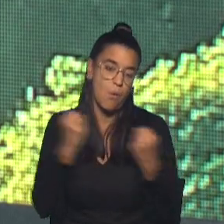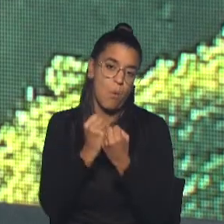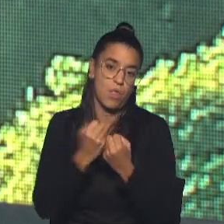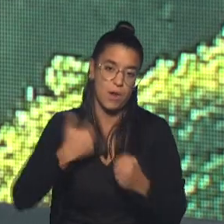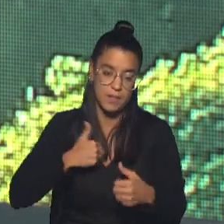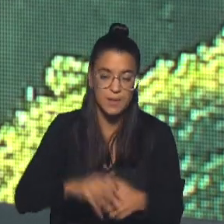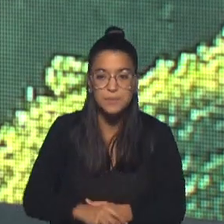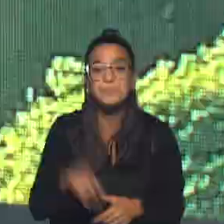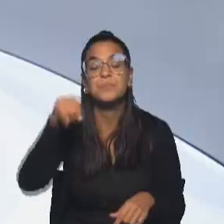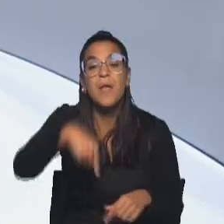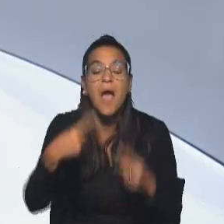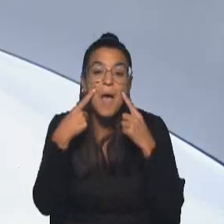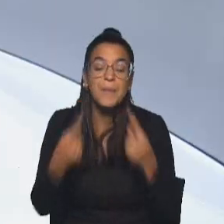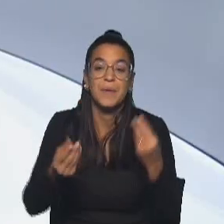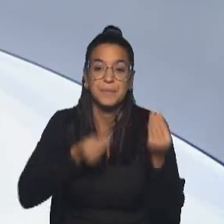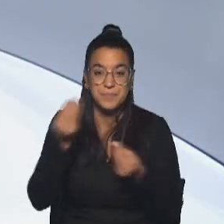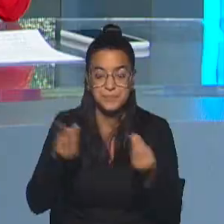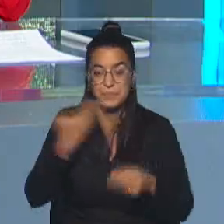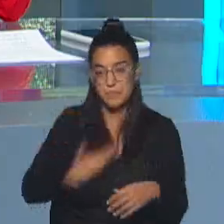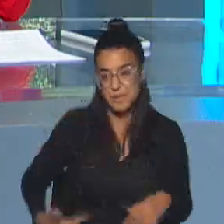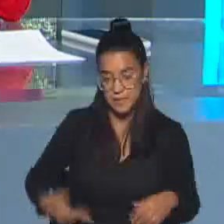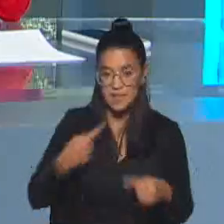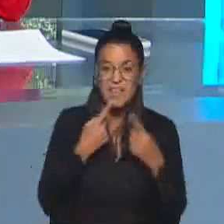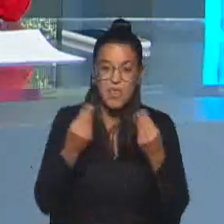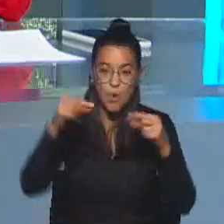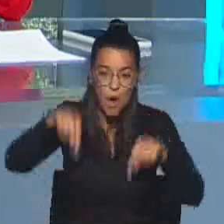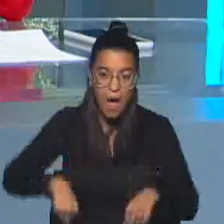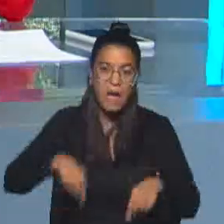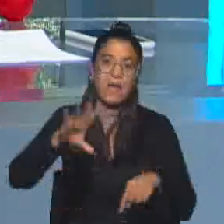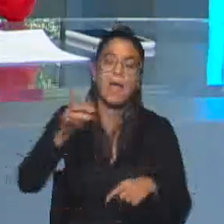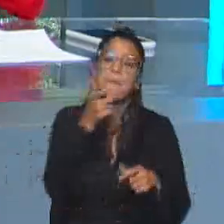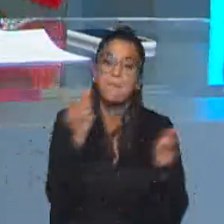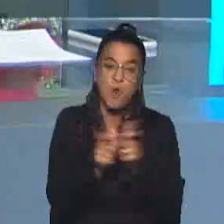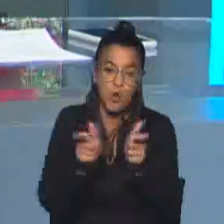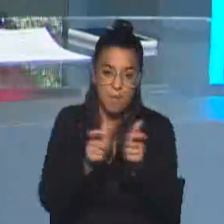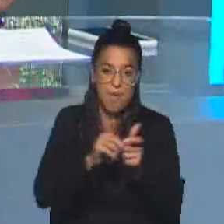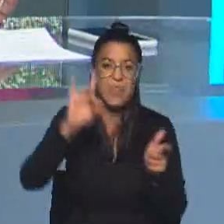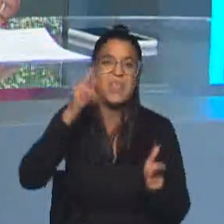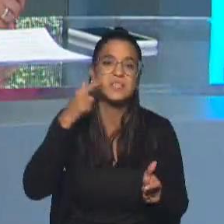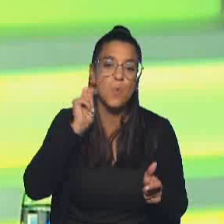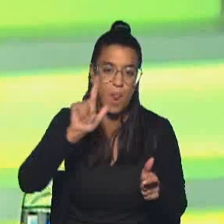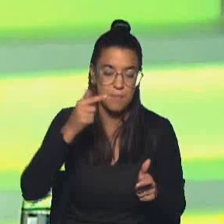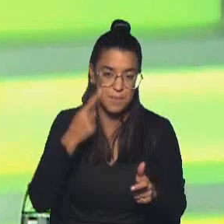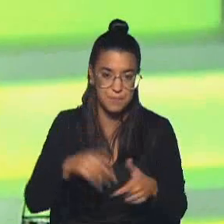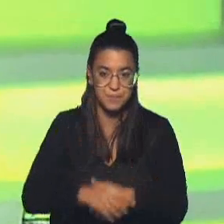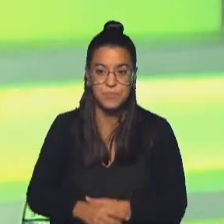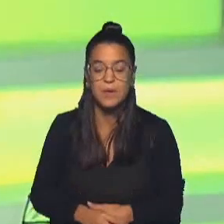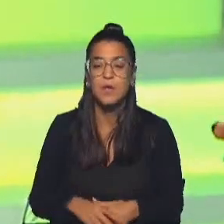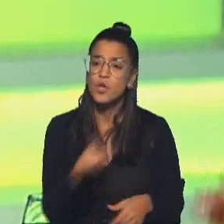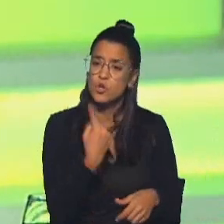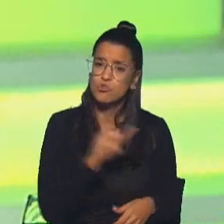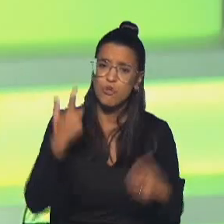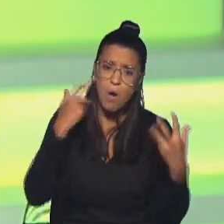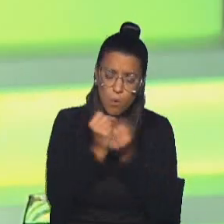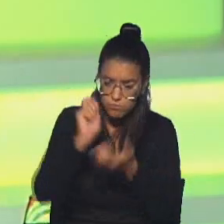Argentina. Compartimos lo que decía el presidente Alberto Fernández ayer aquí en Desiguales y ya seguimos con el análisis. Firmamos el acuerdo